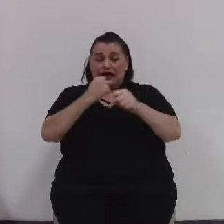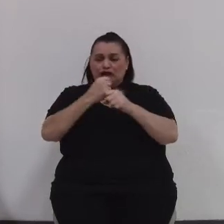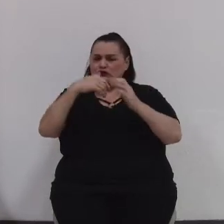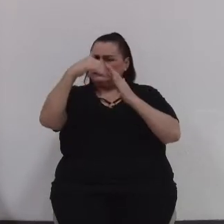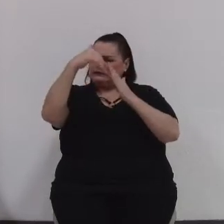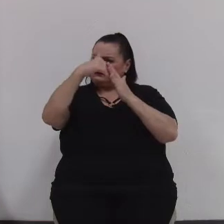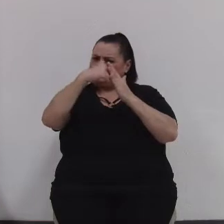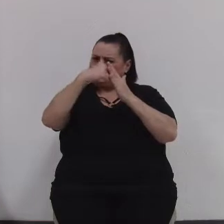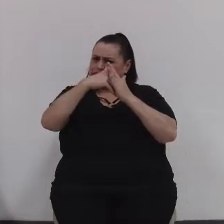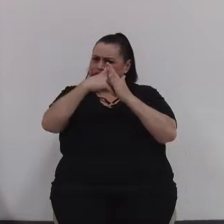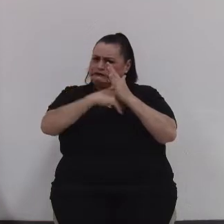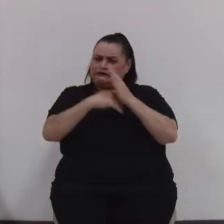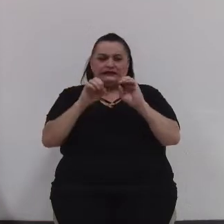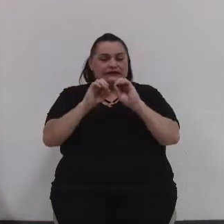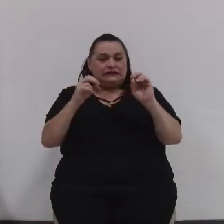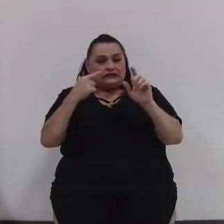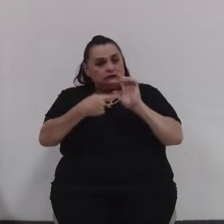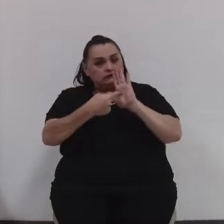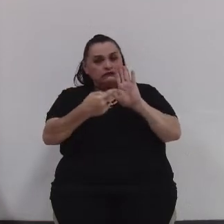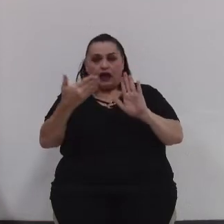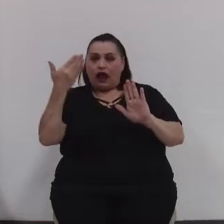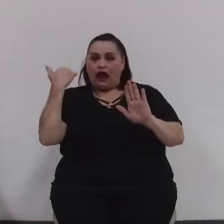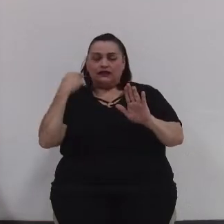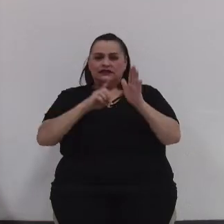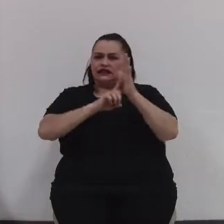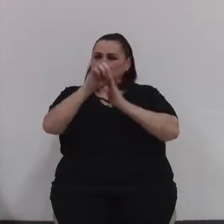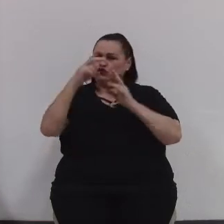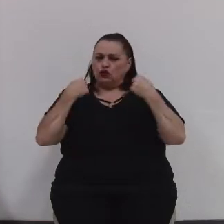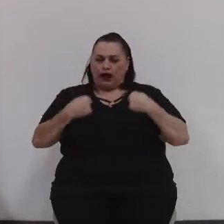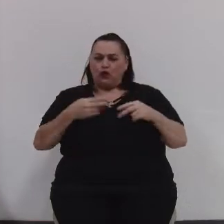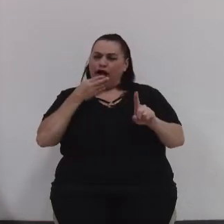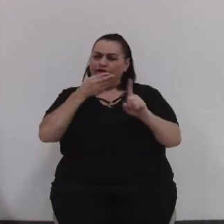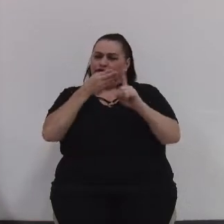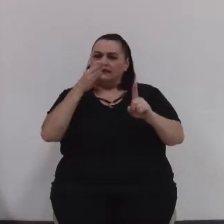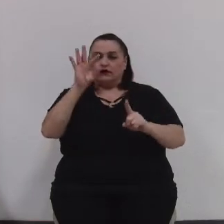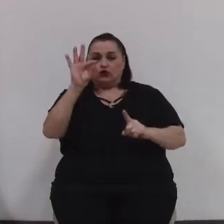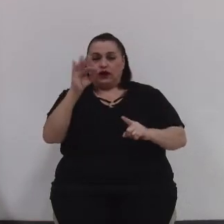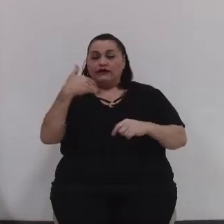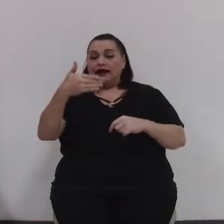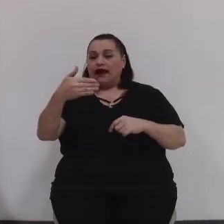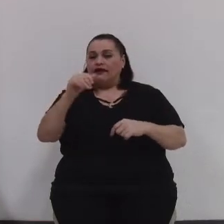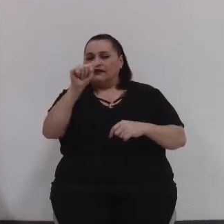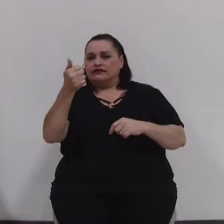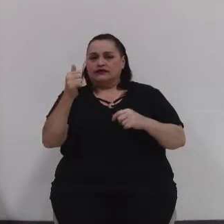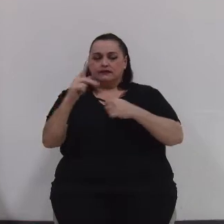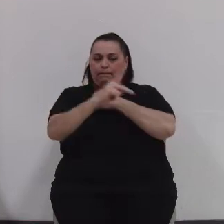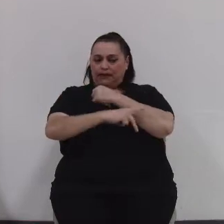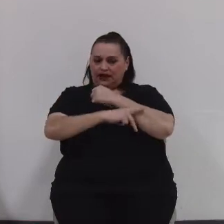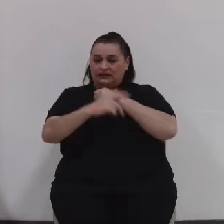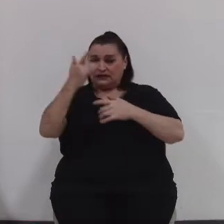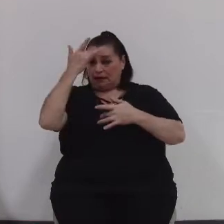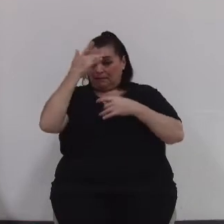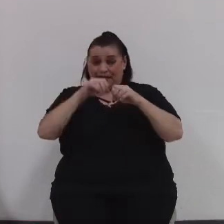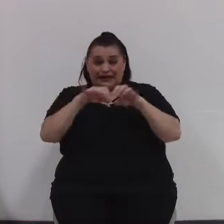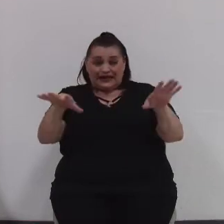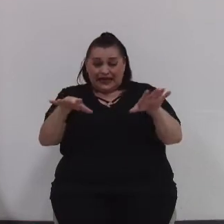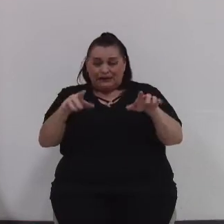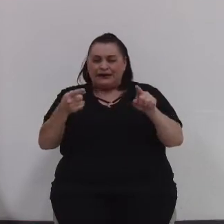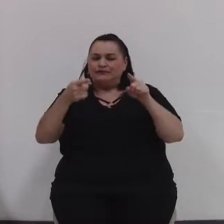sin precedentes del desarrollo humano, afectando a 9 de cada 10 países. La pandemia, como conocemos, vino a magnificar